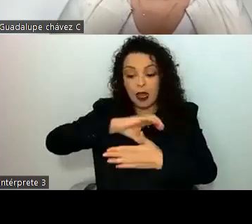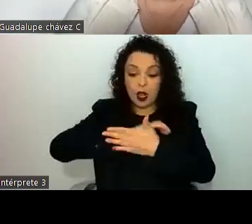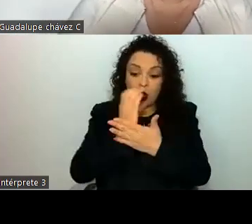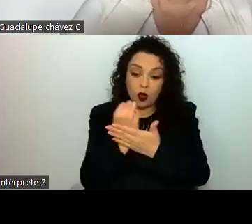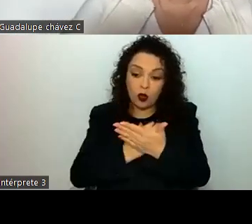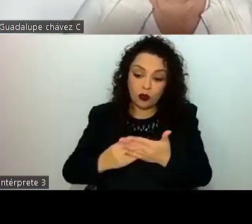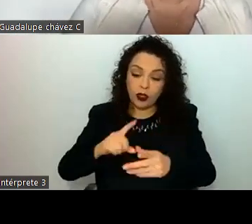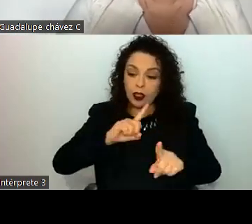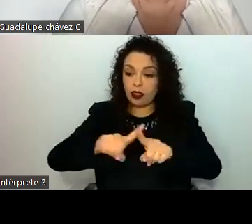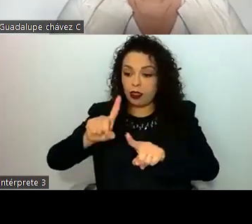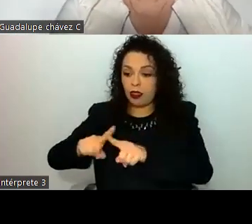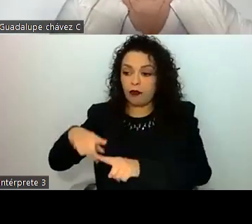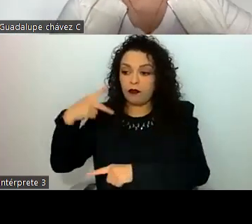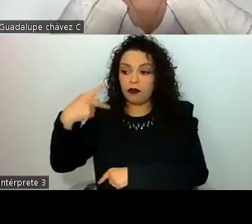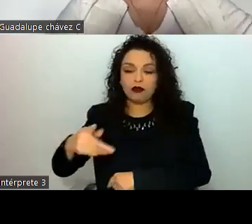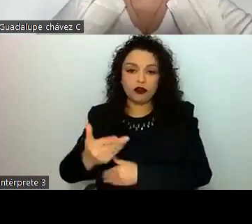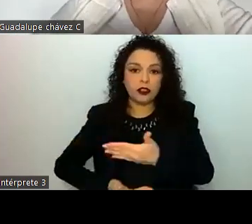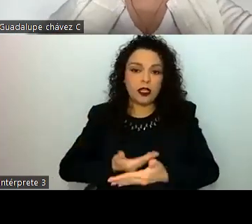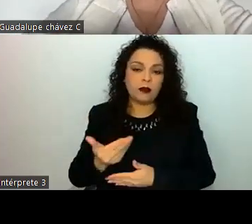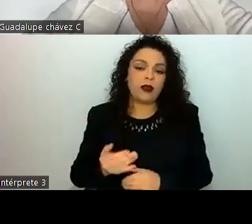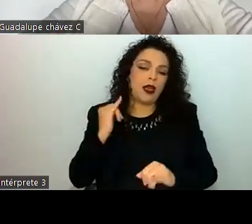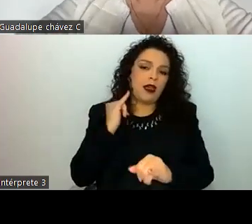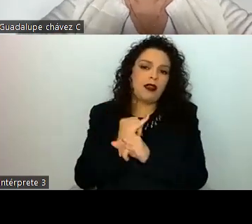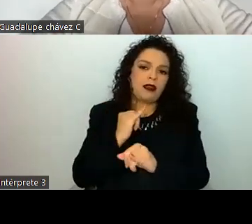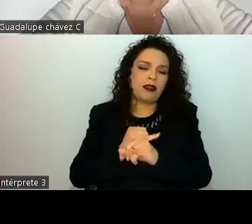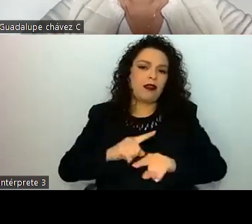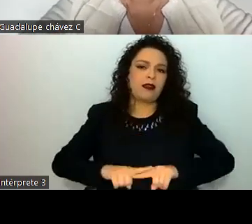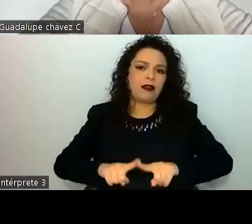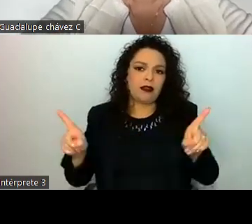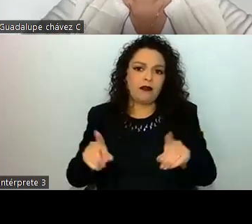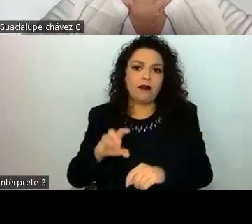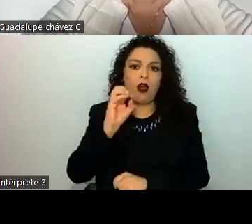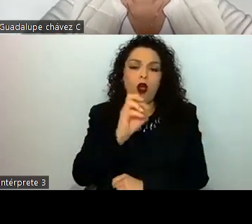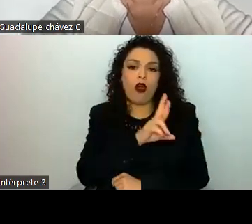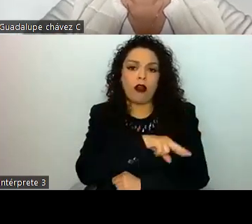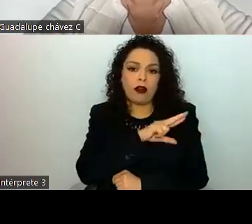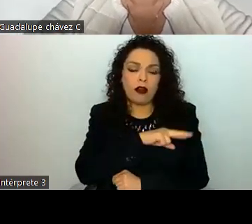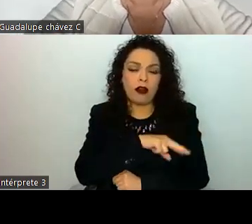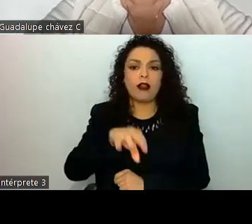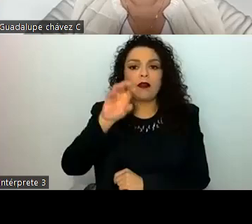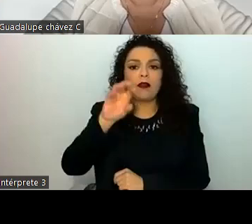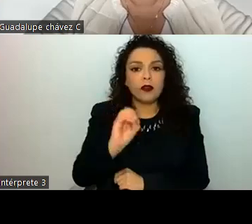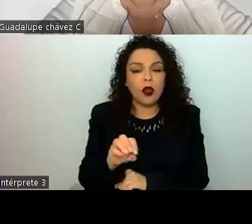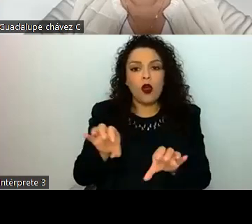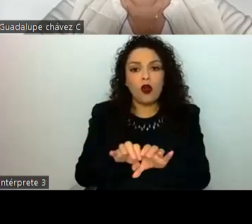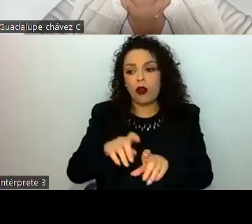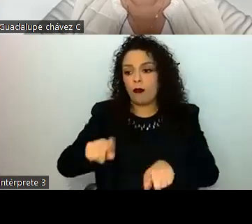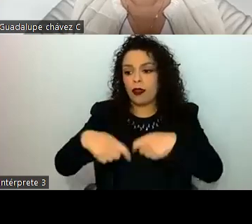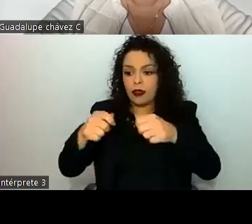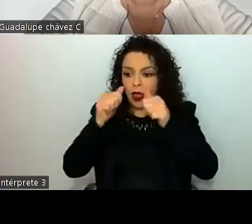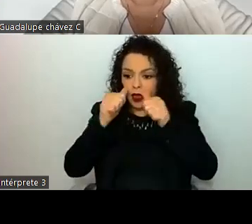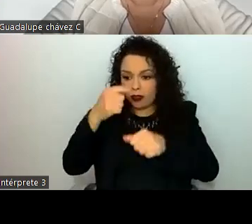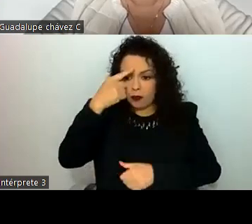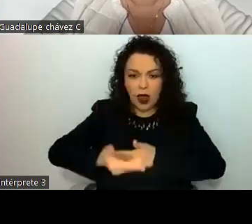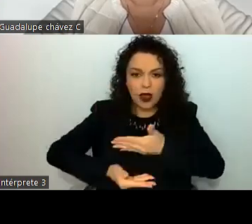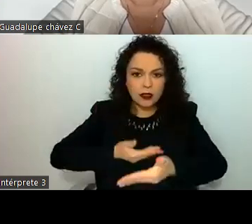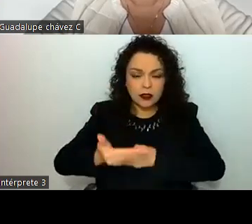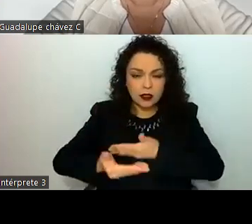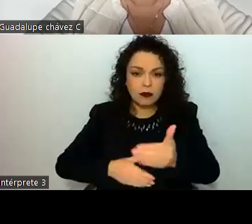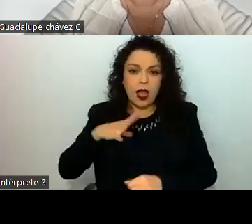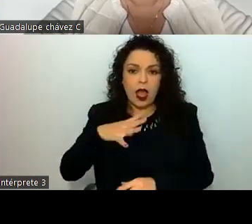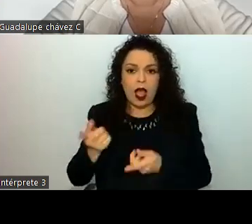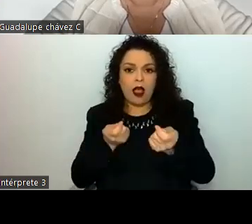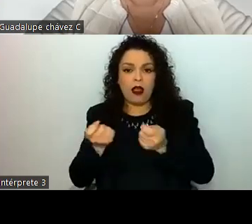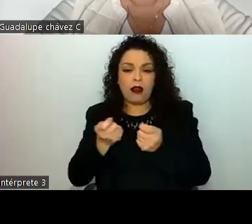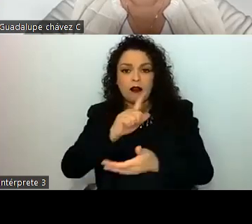las contrataciones en materia de adquisiciones, arrendamientos y prestación de servicios se encuentran reguladas por la Ley de